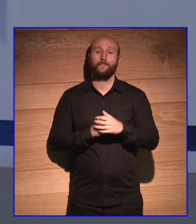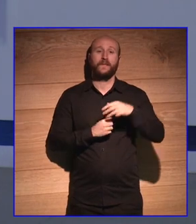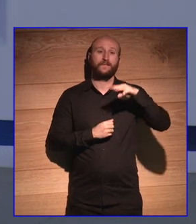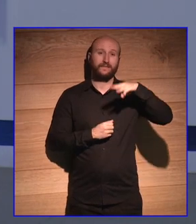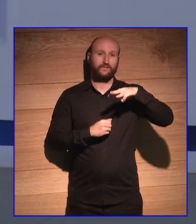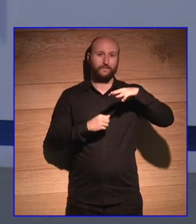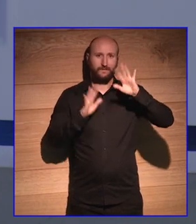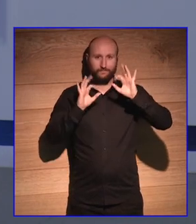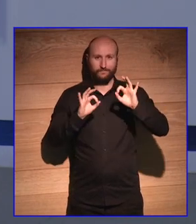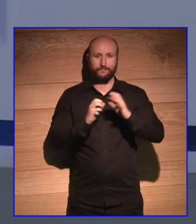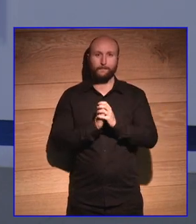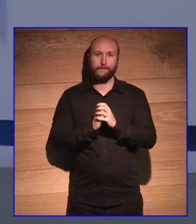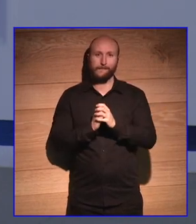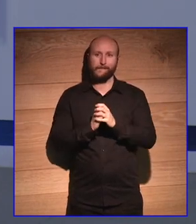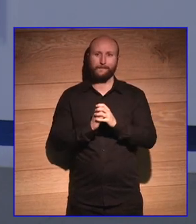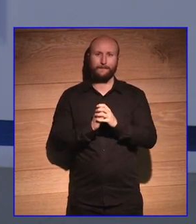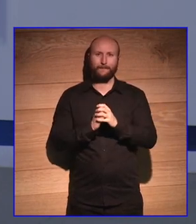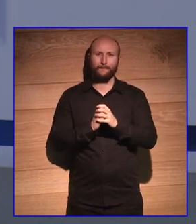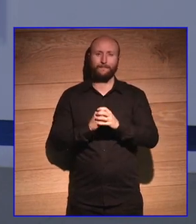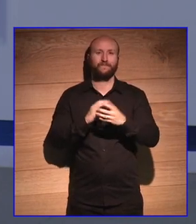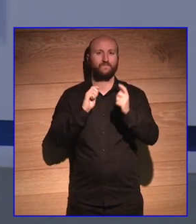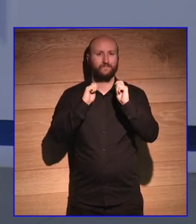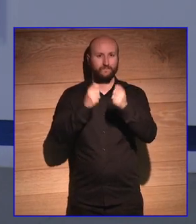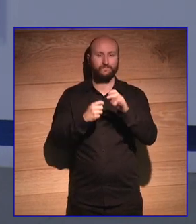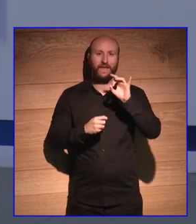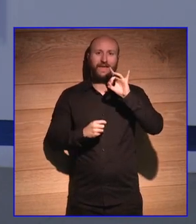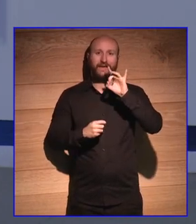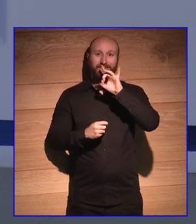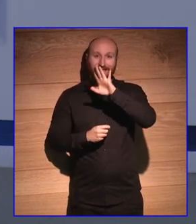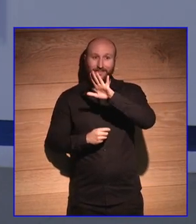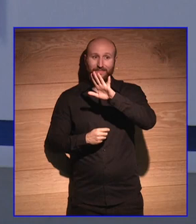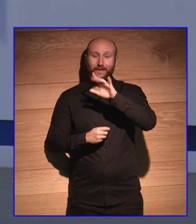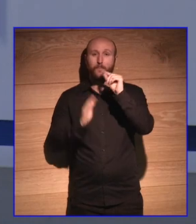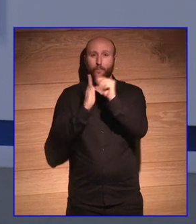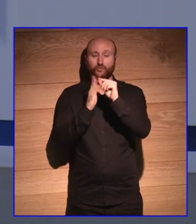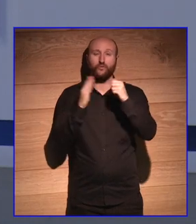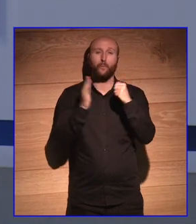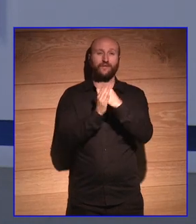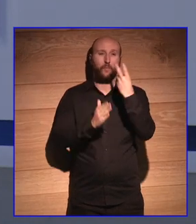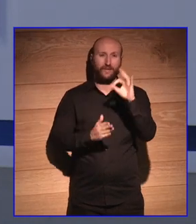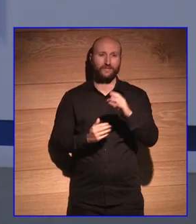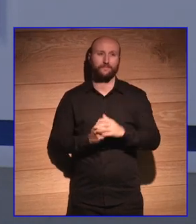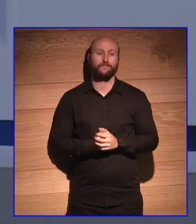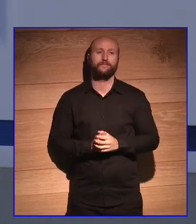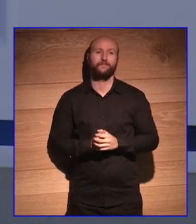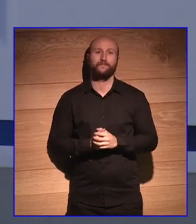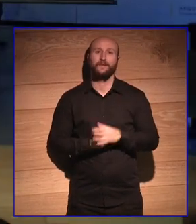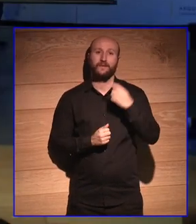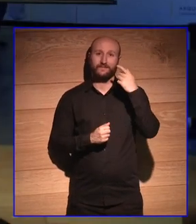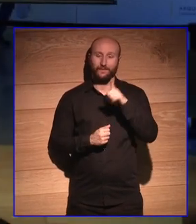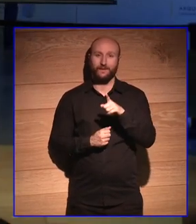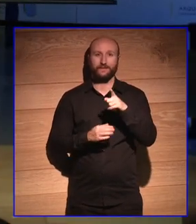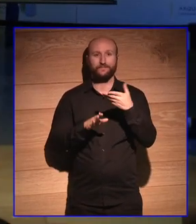afirma un sobrio educa en composición calificándola con un 15 sobre 20 también se filtra en la correspondencia